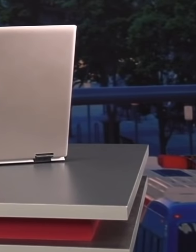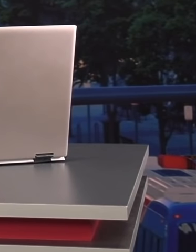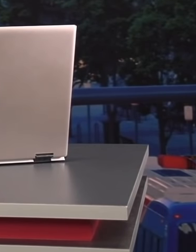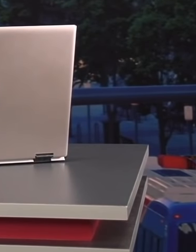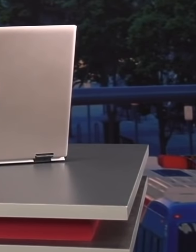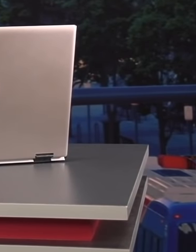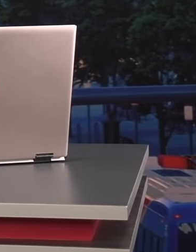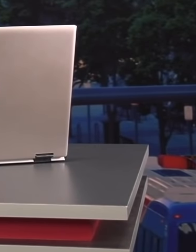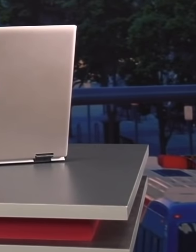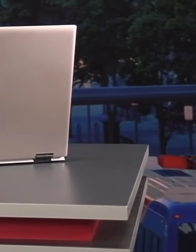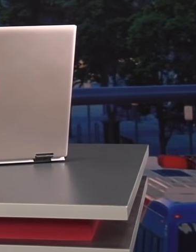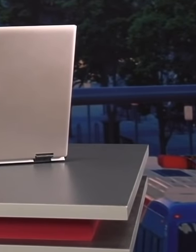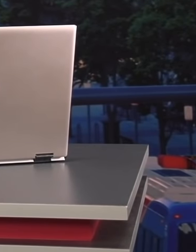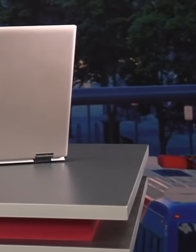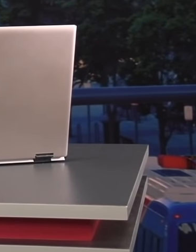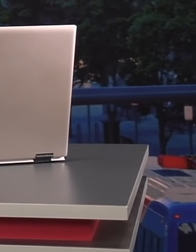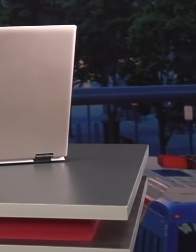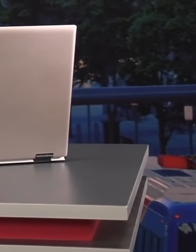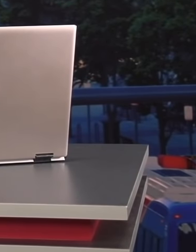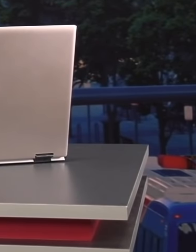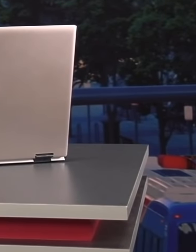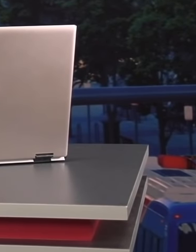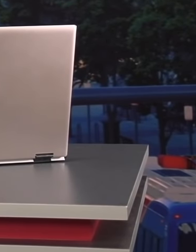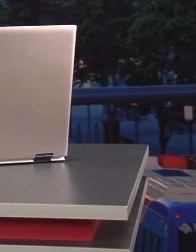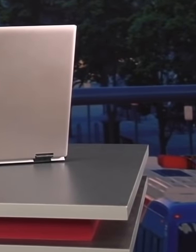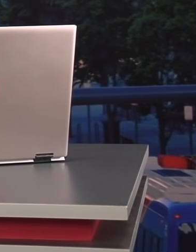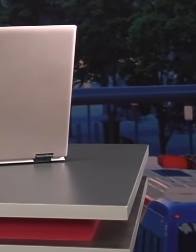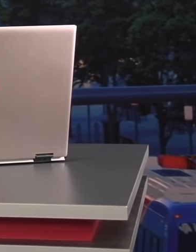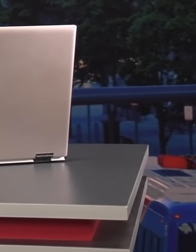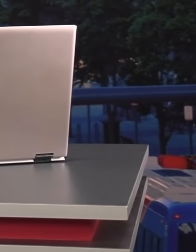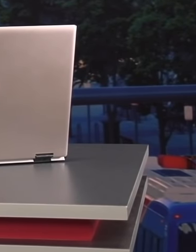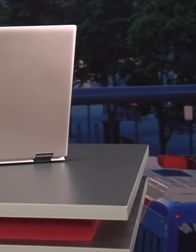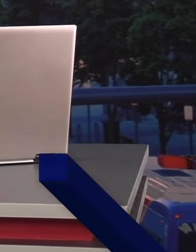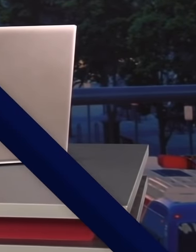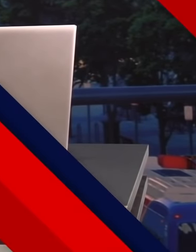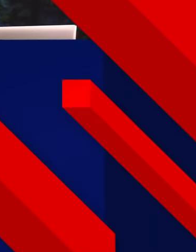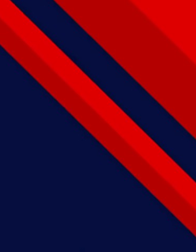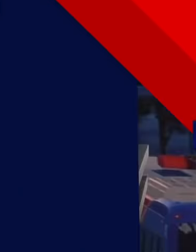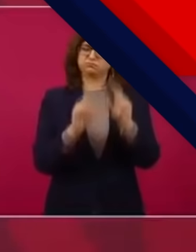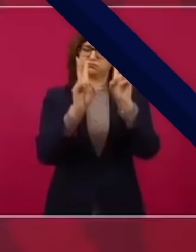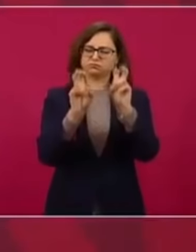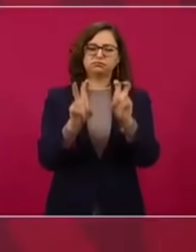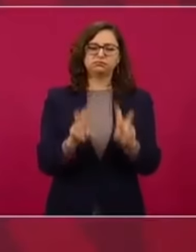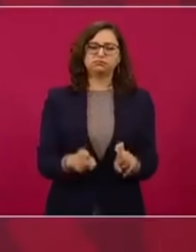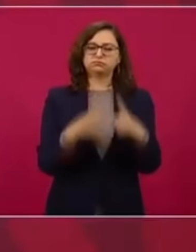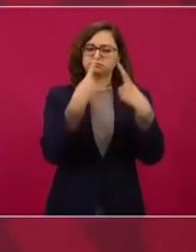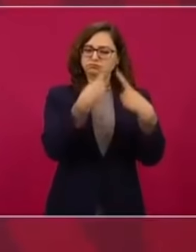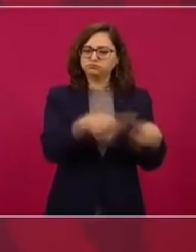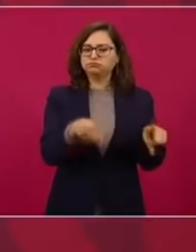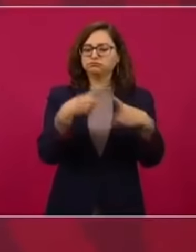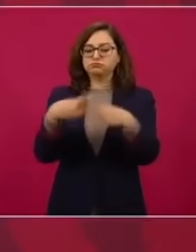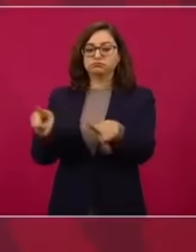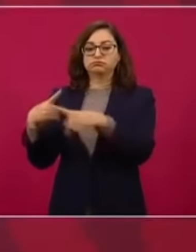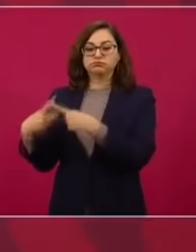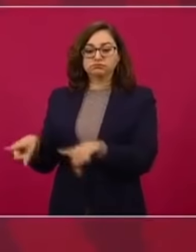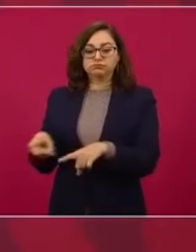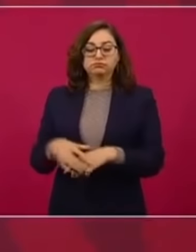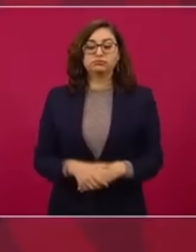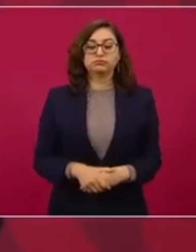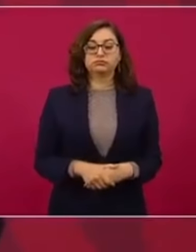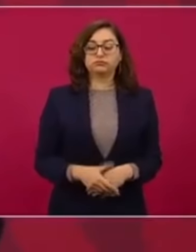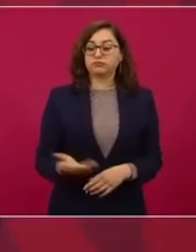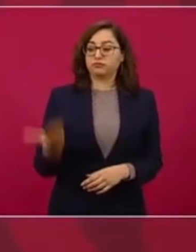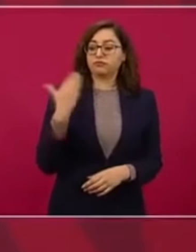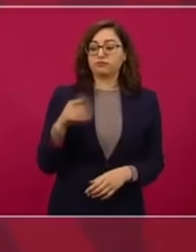si viene a México será muy bien recibida. Nos dio mucho gusto el triunfo de la señora